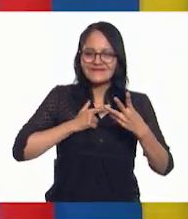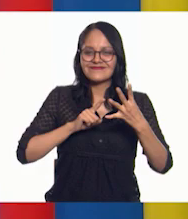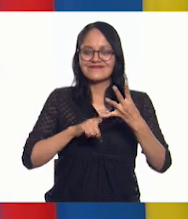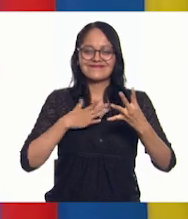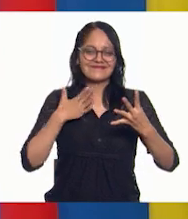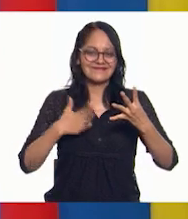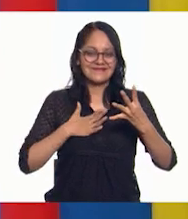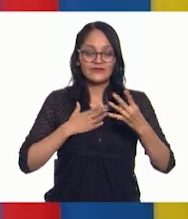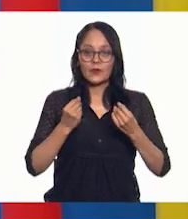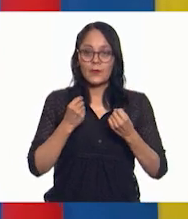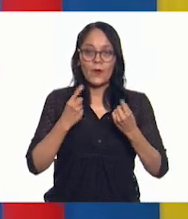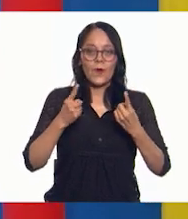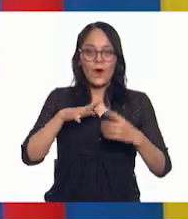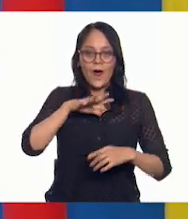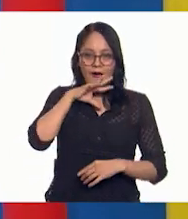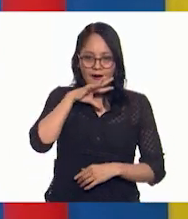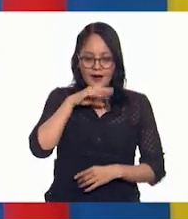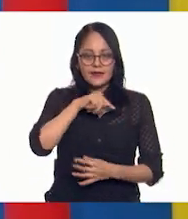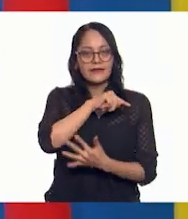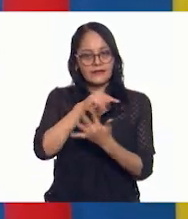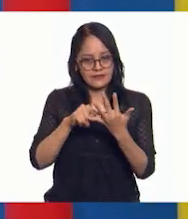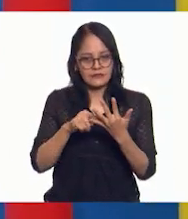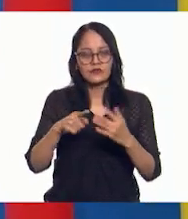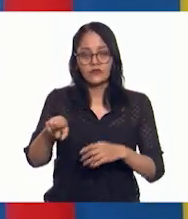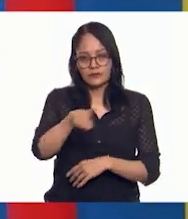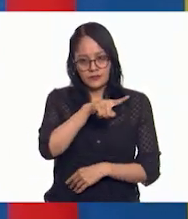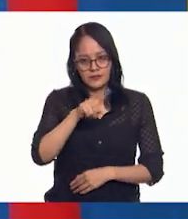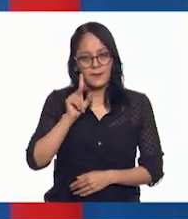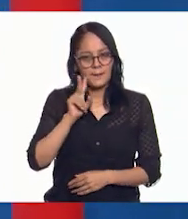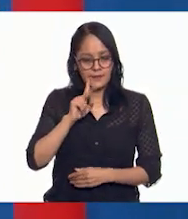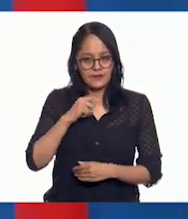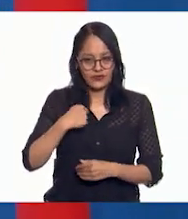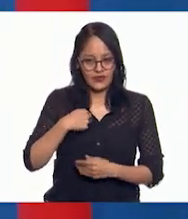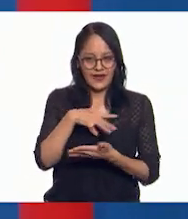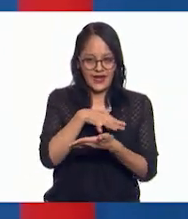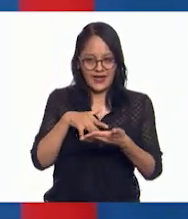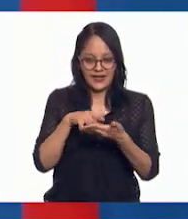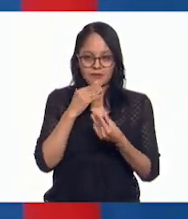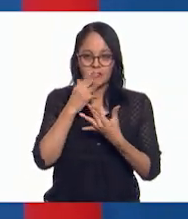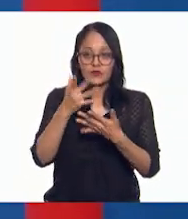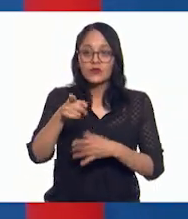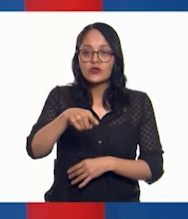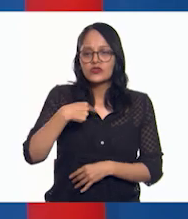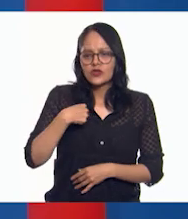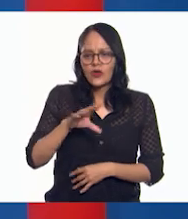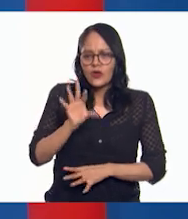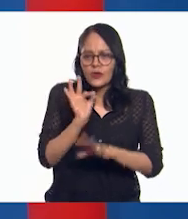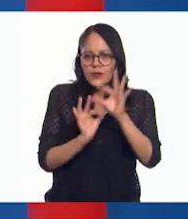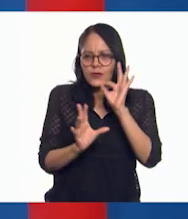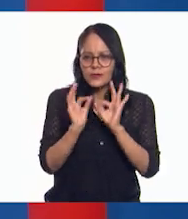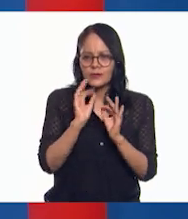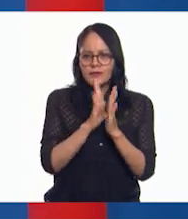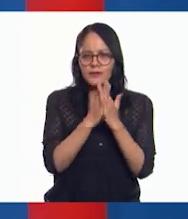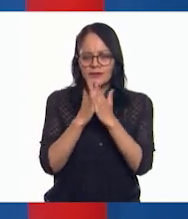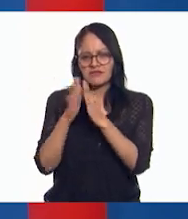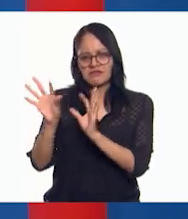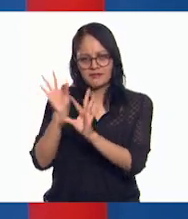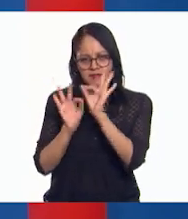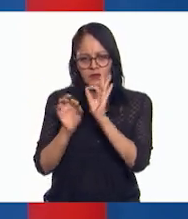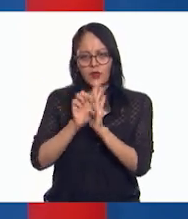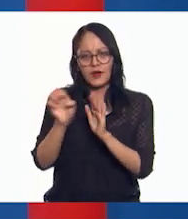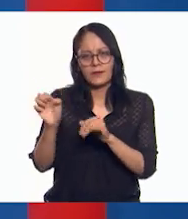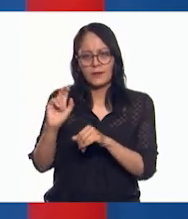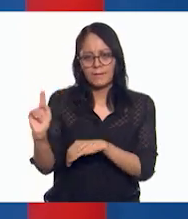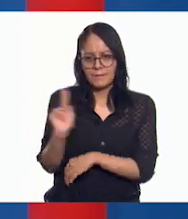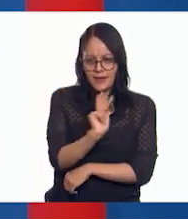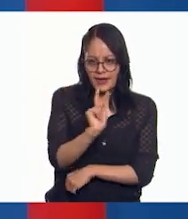alegría, admiración, por lo cual, como podrán comprobarlo cuando lean mi poema, empleé diversos recursos literarios como el